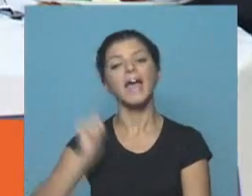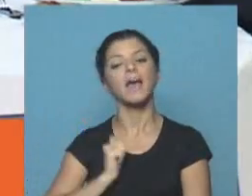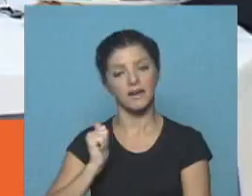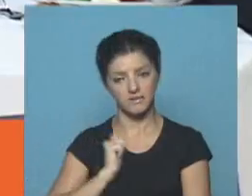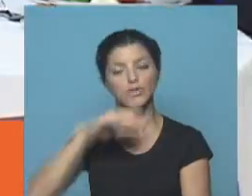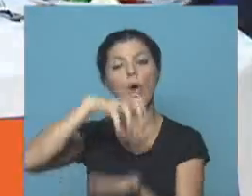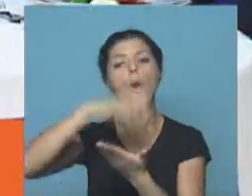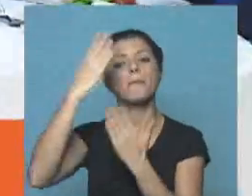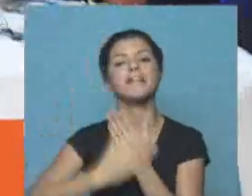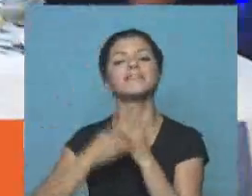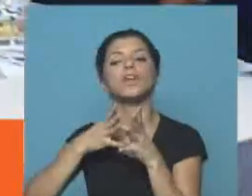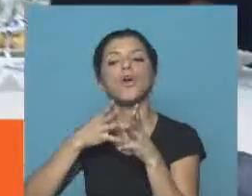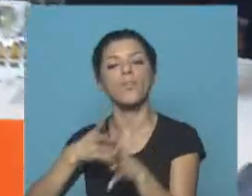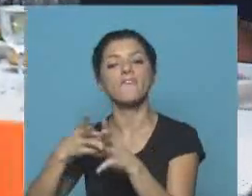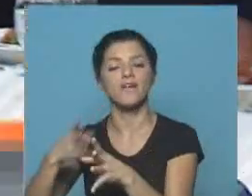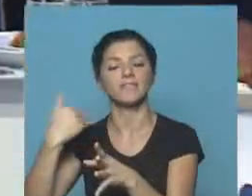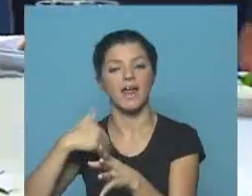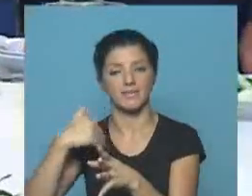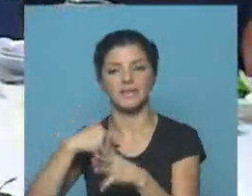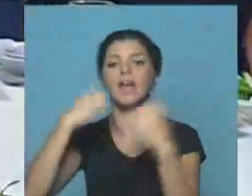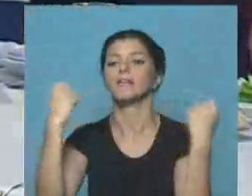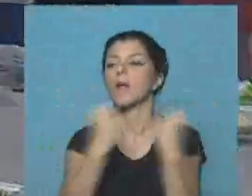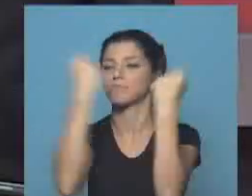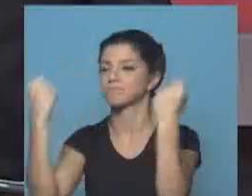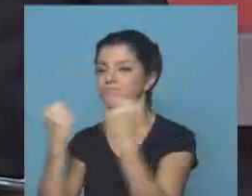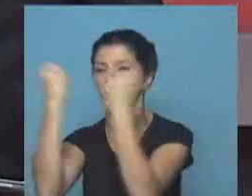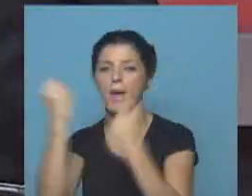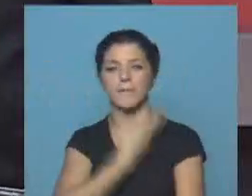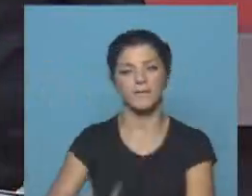Ministerio de Defensa y este brindis del presidente de la Nación con toda la cúpula.